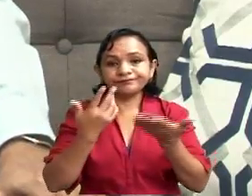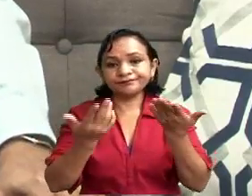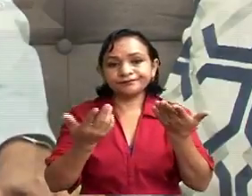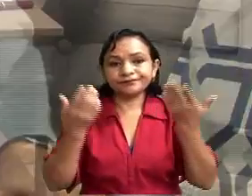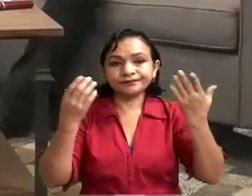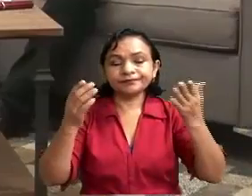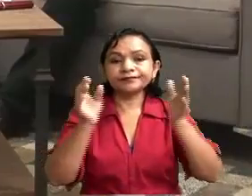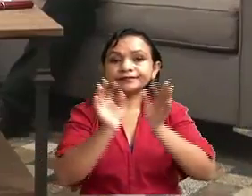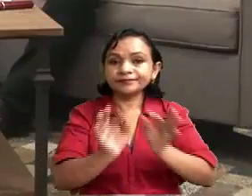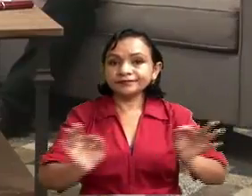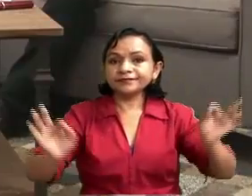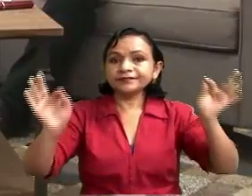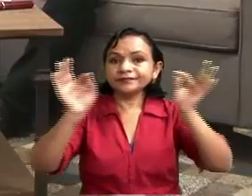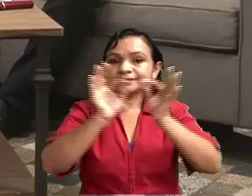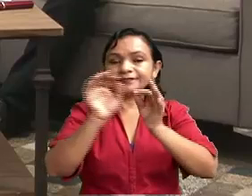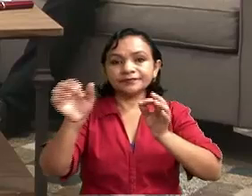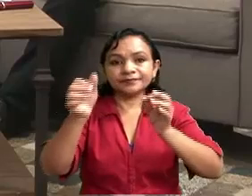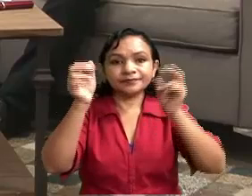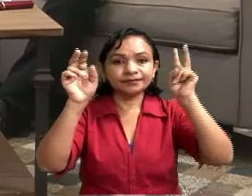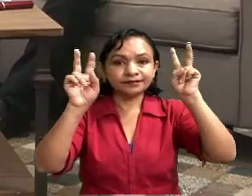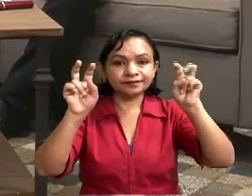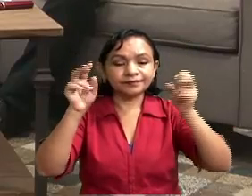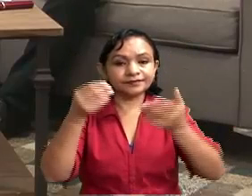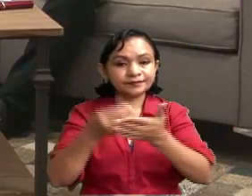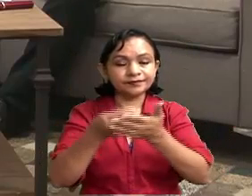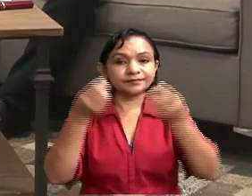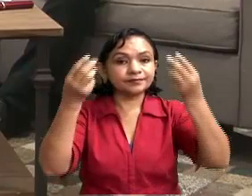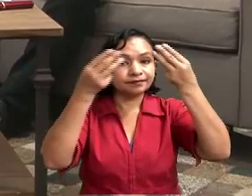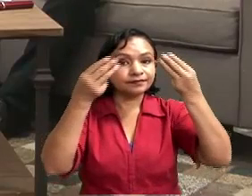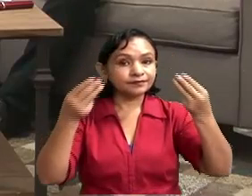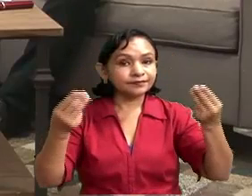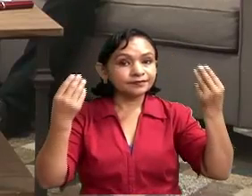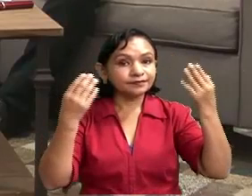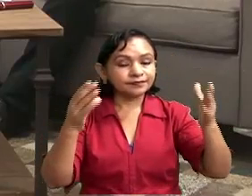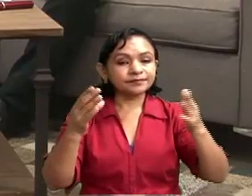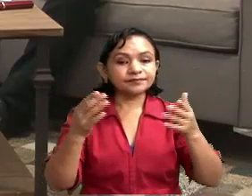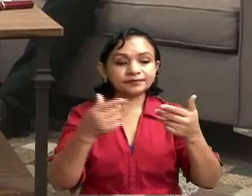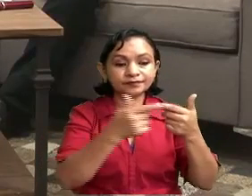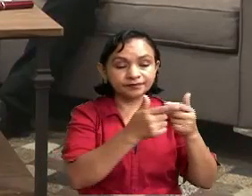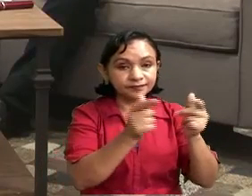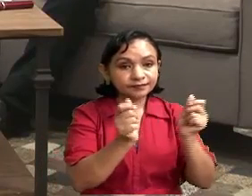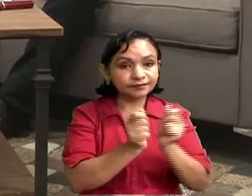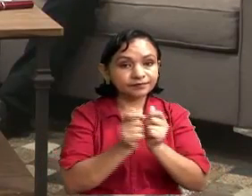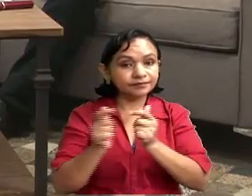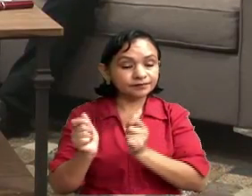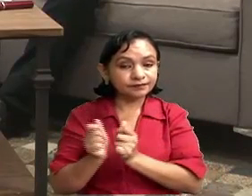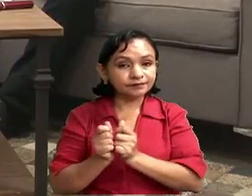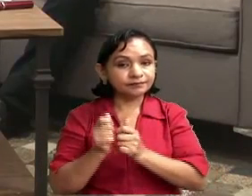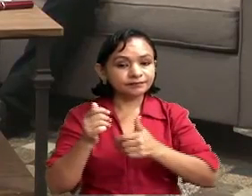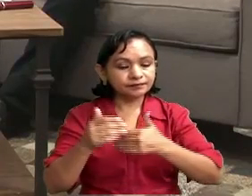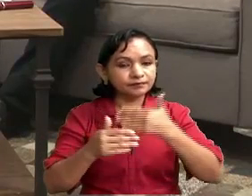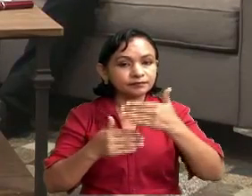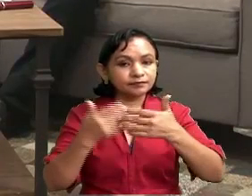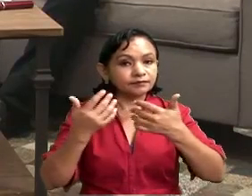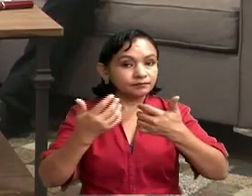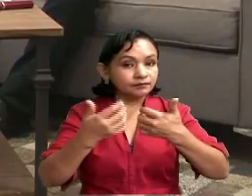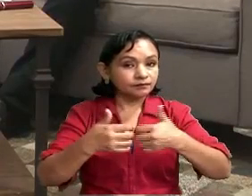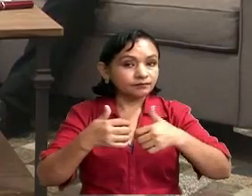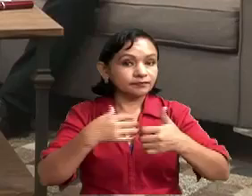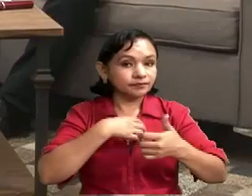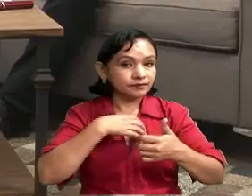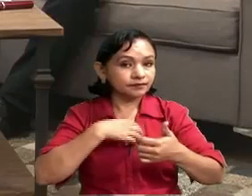Y también muy importante otro aspecto, y es la adquisición de materias primas para algunas pymes que están en los procesos de